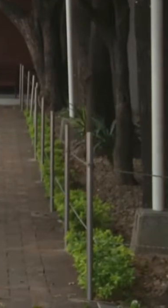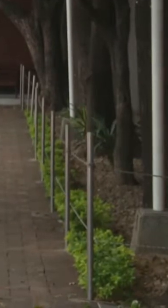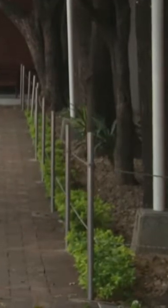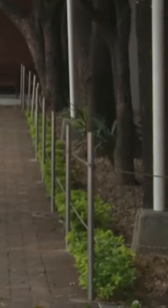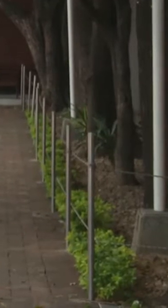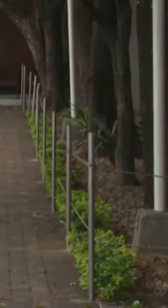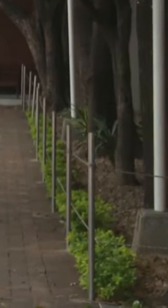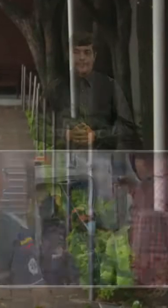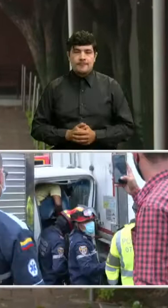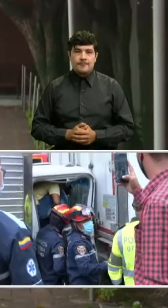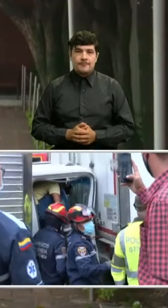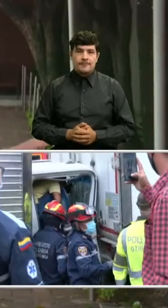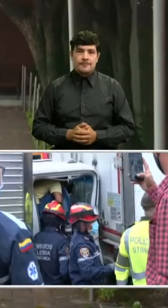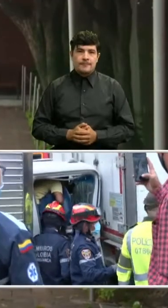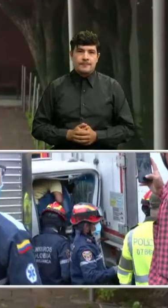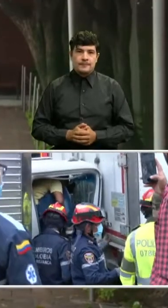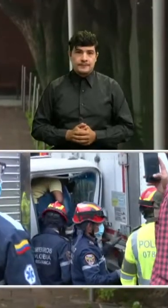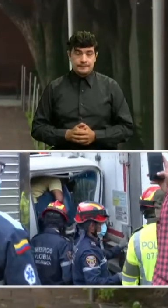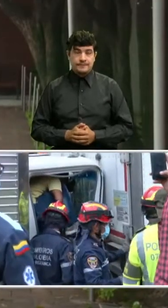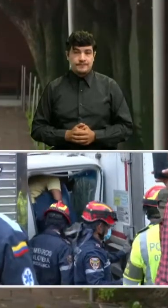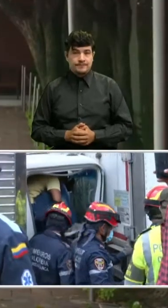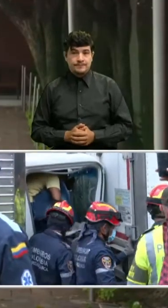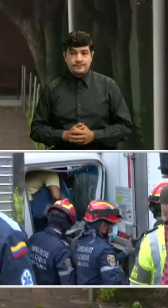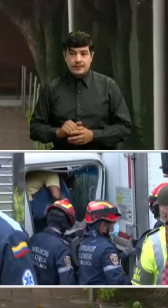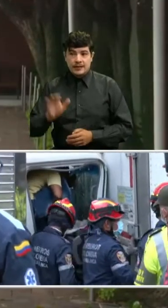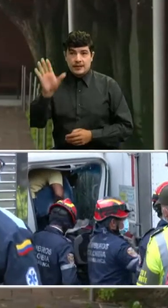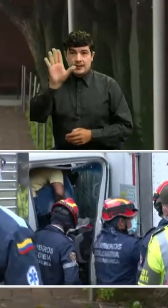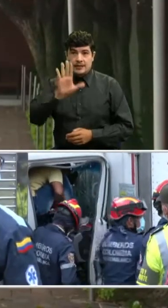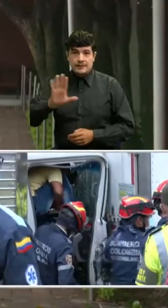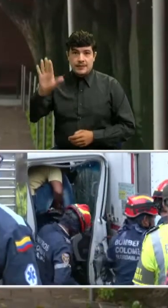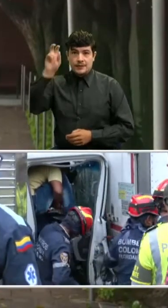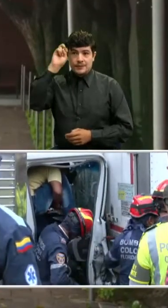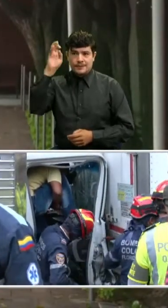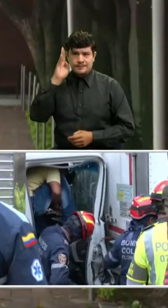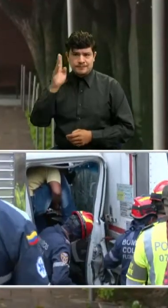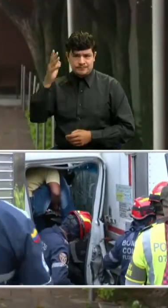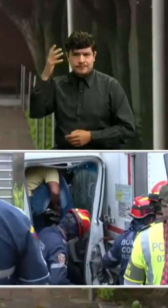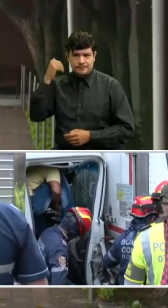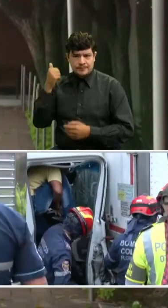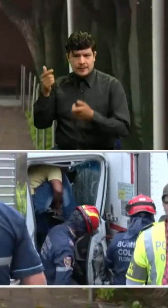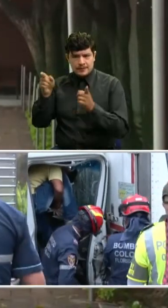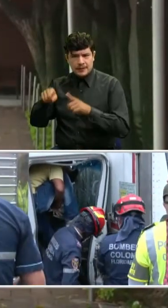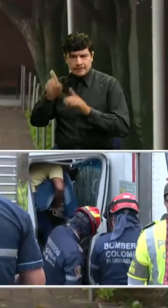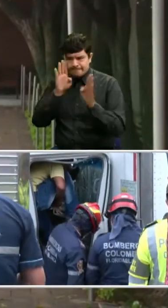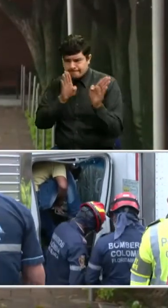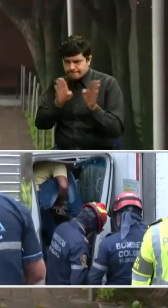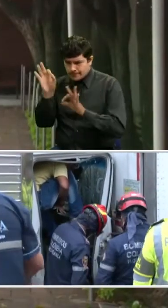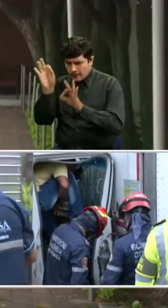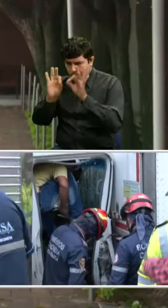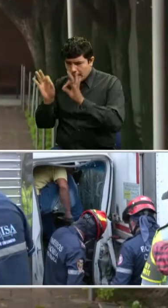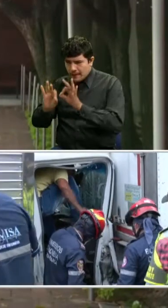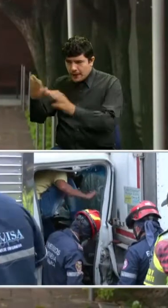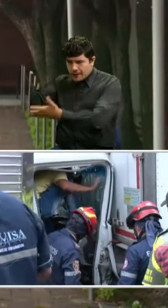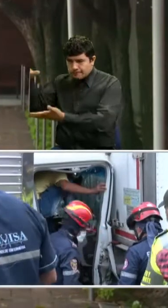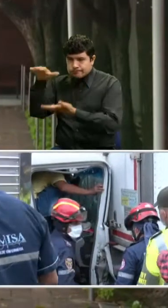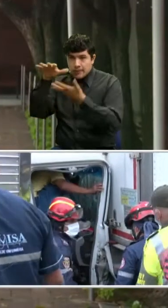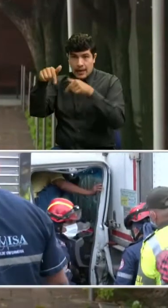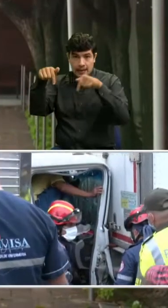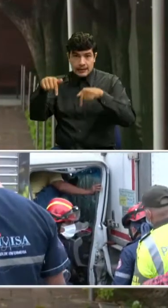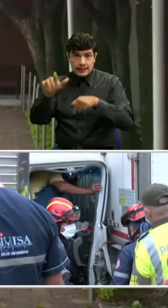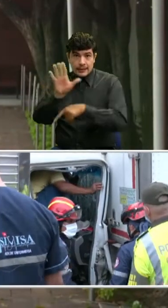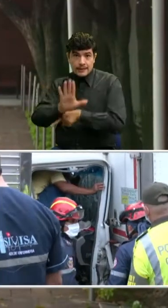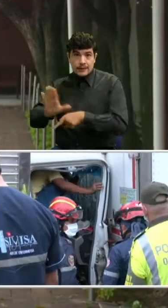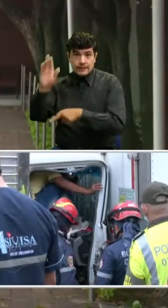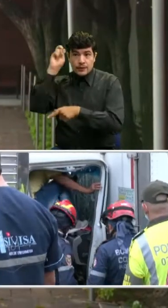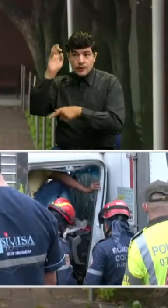santander hemos venido haciendo lo propio desde hace varias semanas y es que a esta región del país llegarán alrededor de mil 356 vacunas